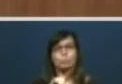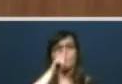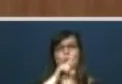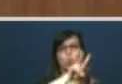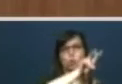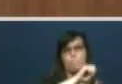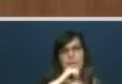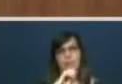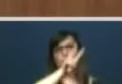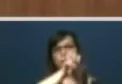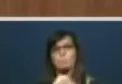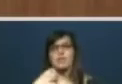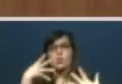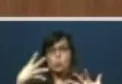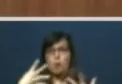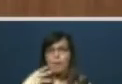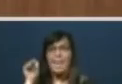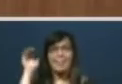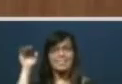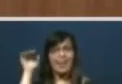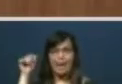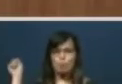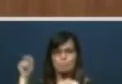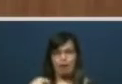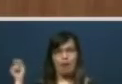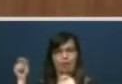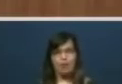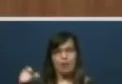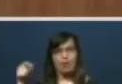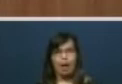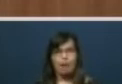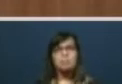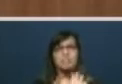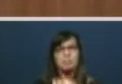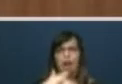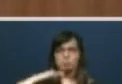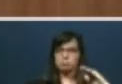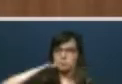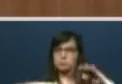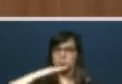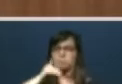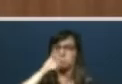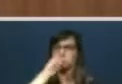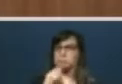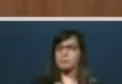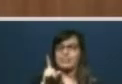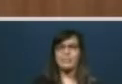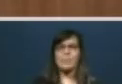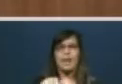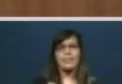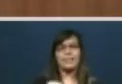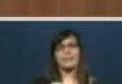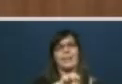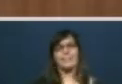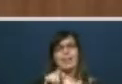la llegada de población extranjera mejoró los suns los migratorios y promovió también en nuestra comunidad un aumento de la natalidad